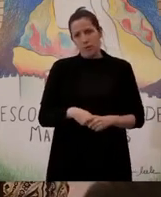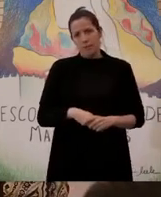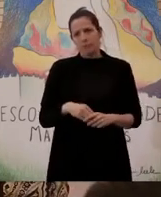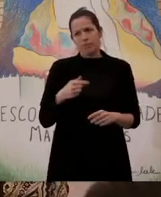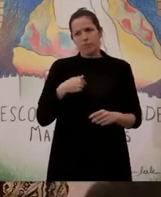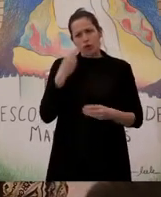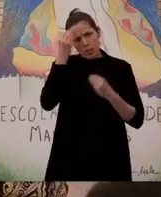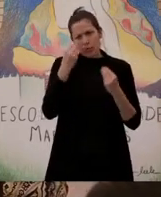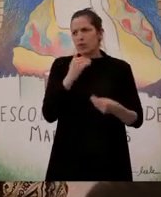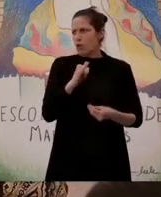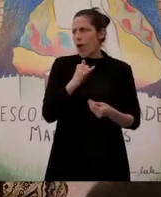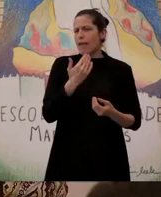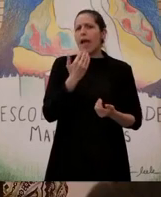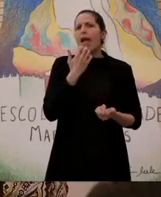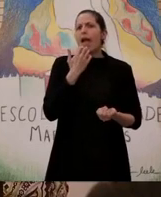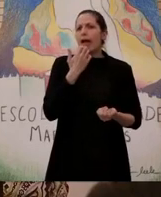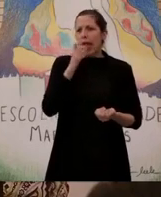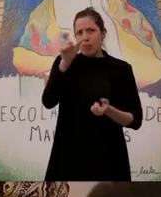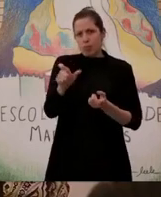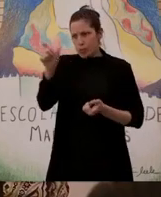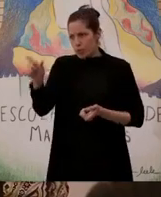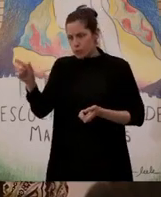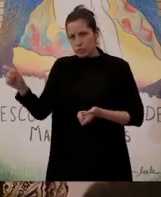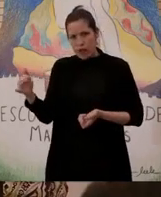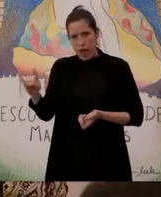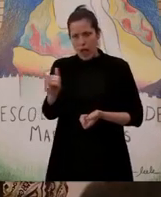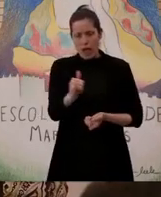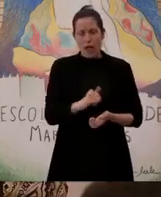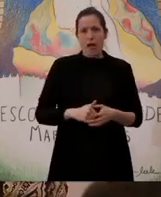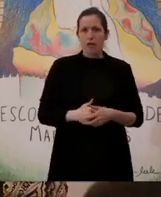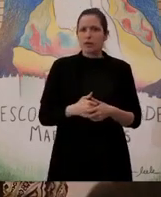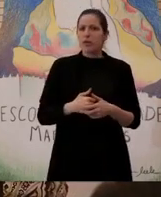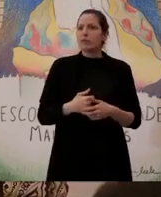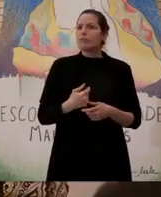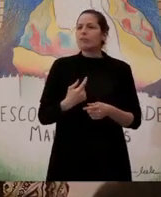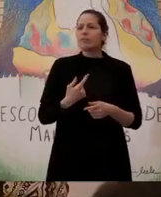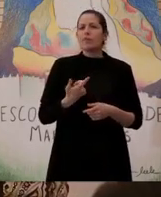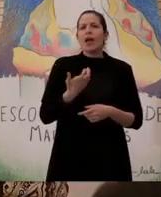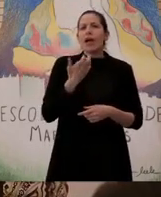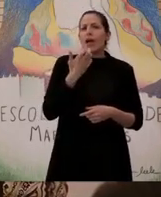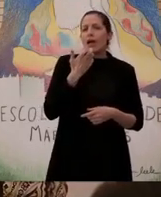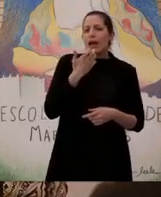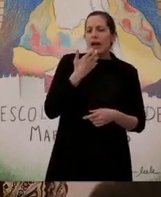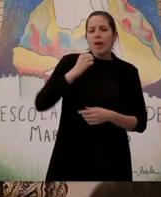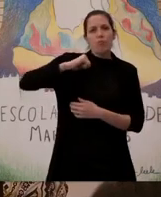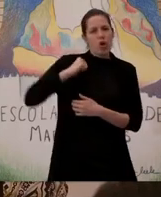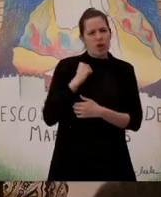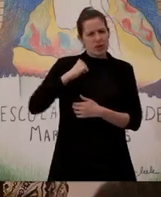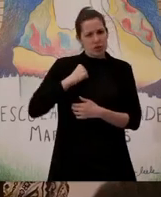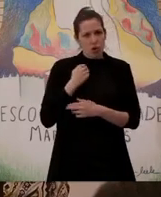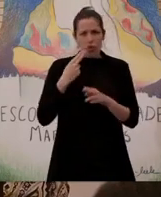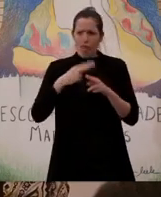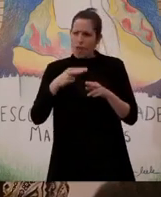y a pesar de que se casaron eu Me parece que en algún sitio se están intentando mudar las prácticas políticas en Escocia o intentaron en Nueva Zelanda también